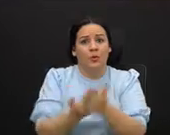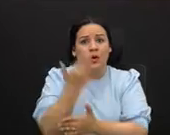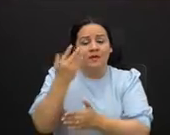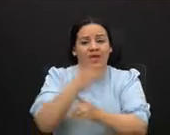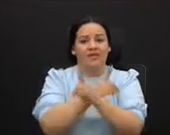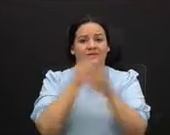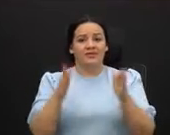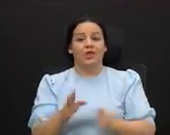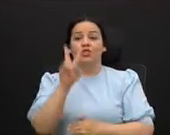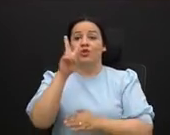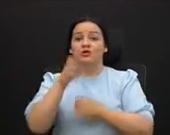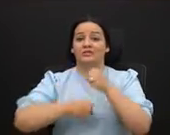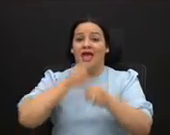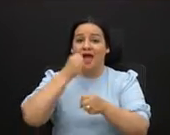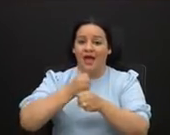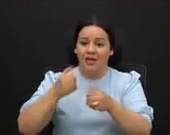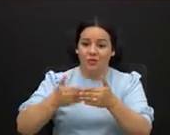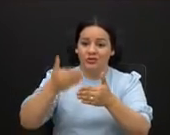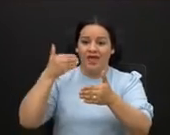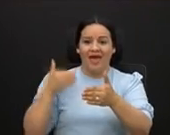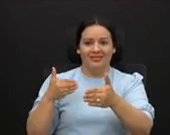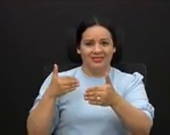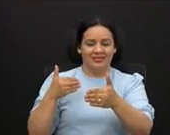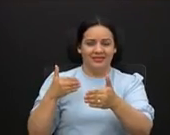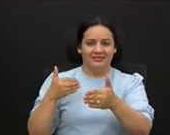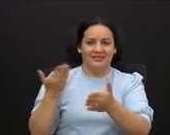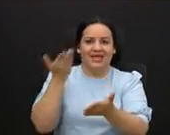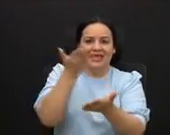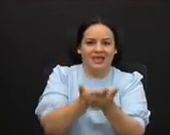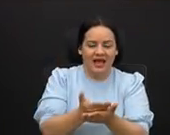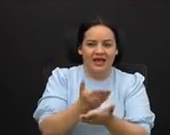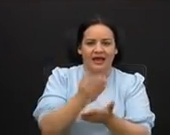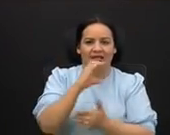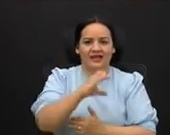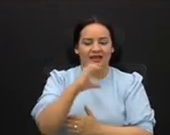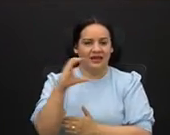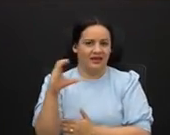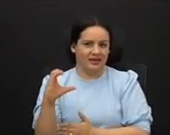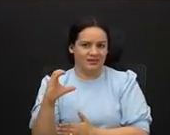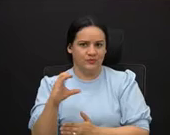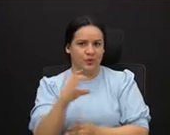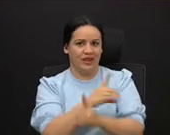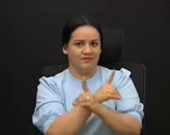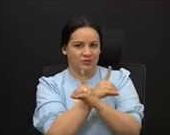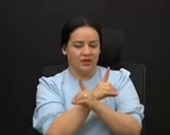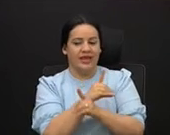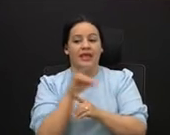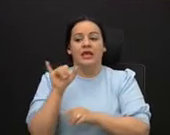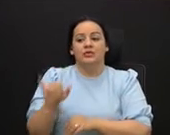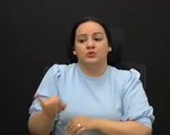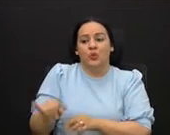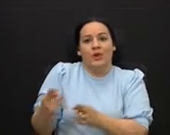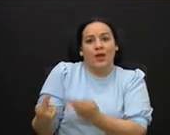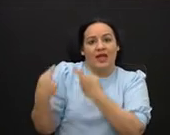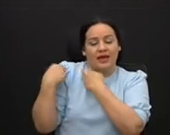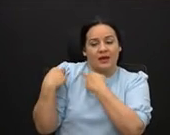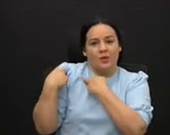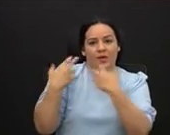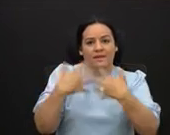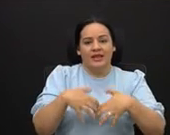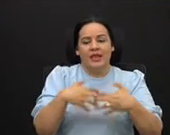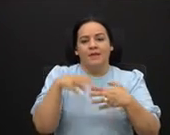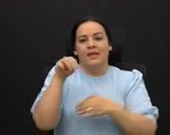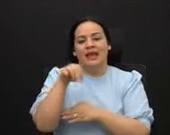defensora, 2 años y resto antes de la llegada de ella, estuvieron a cargo de empresas como Alianza